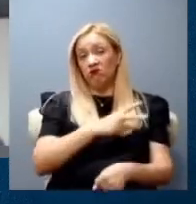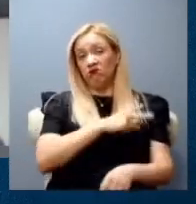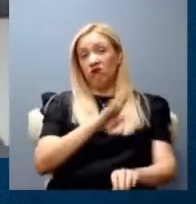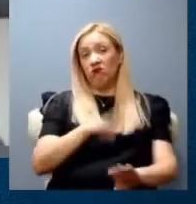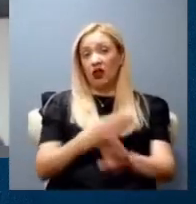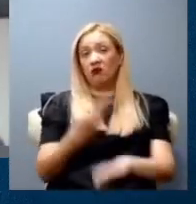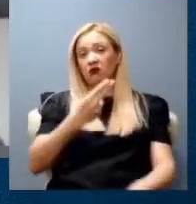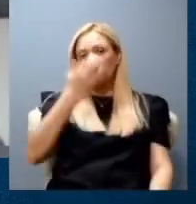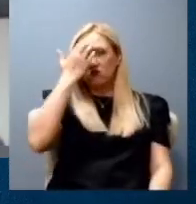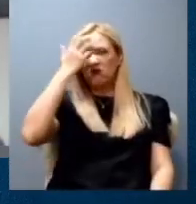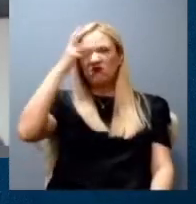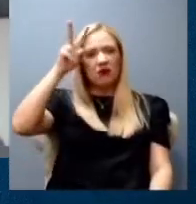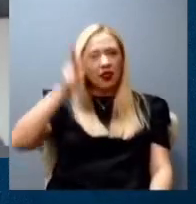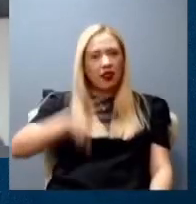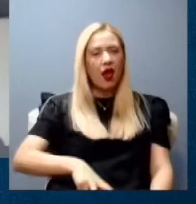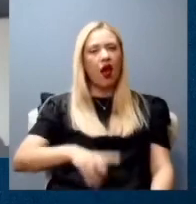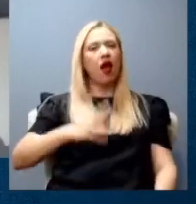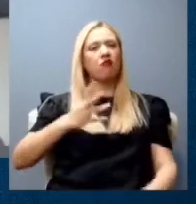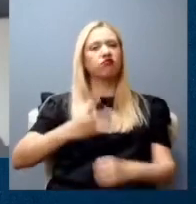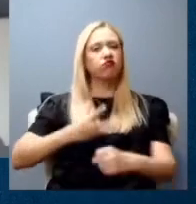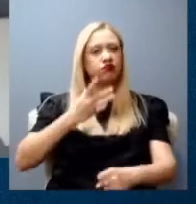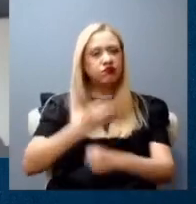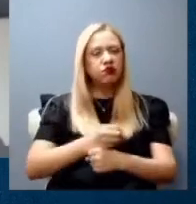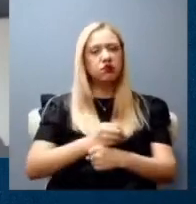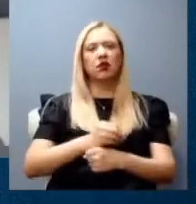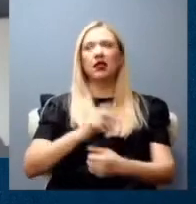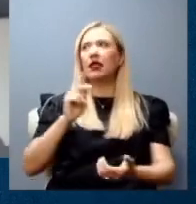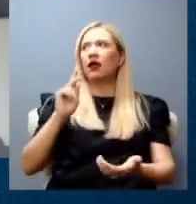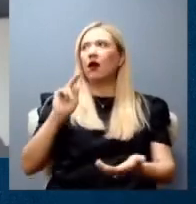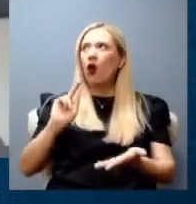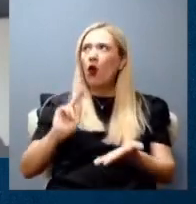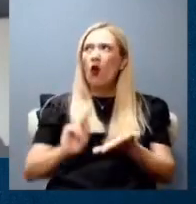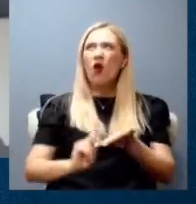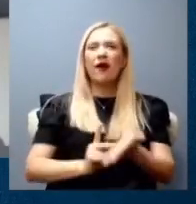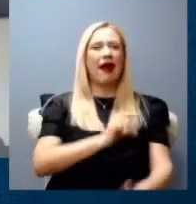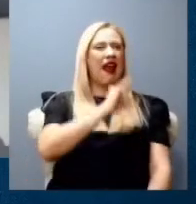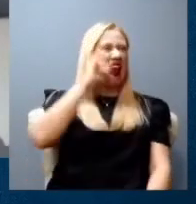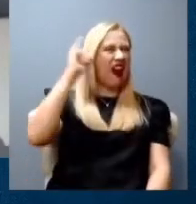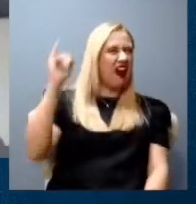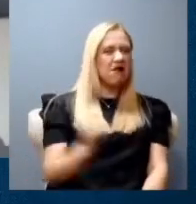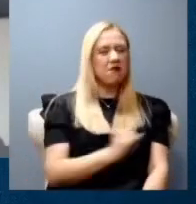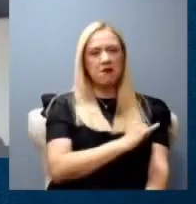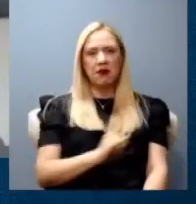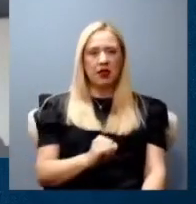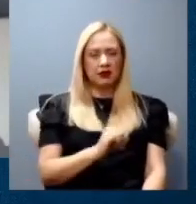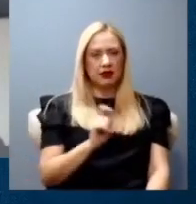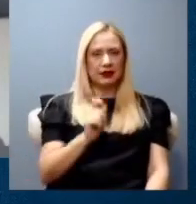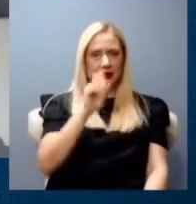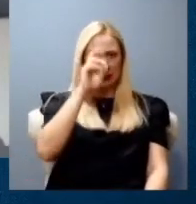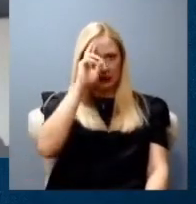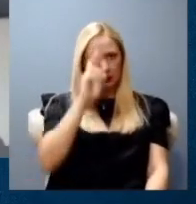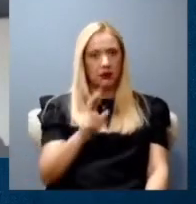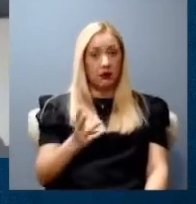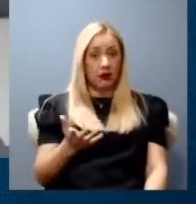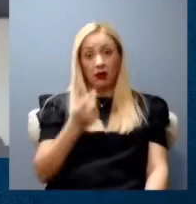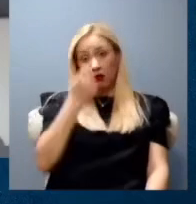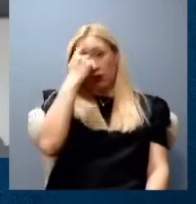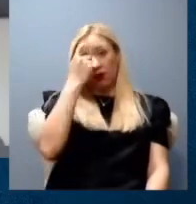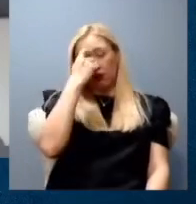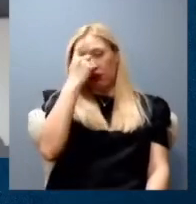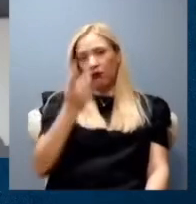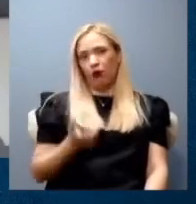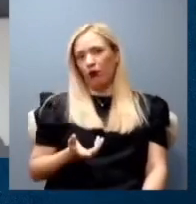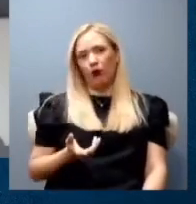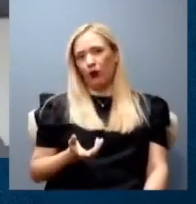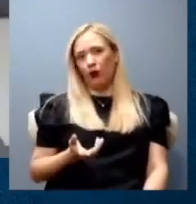verdad, a la justicia, a la reparación y las garantías de no repetición no son derechos que se inventa la justicia transicional, son derechos de hecho, que